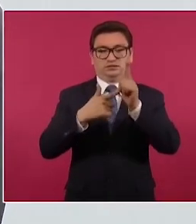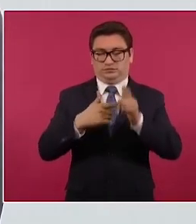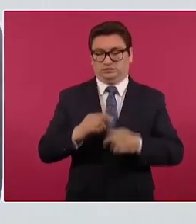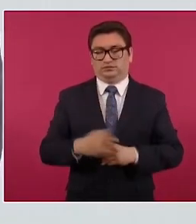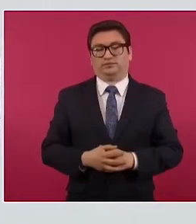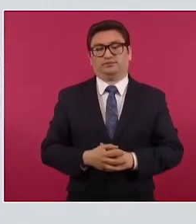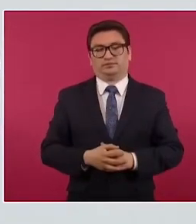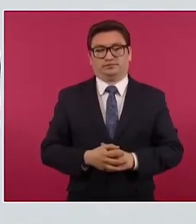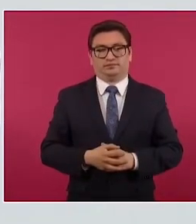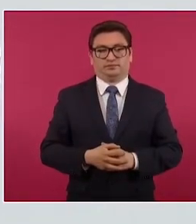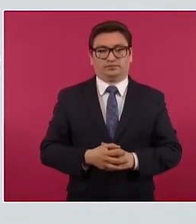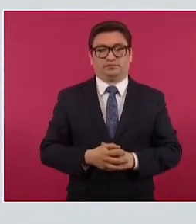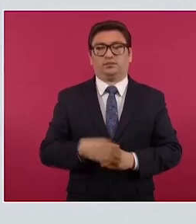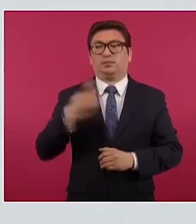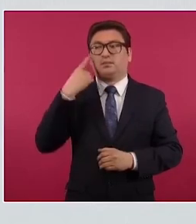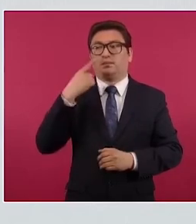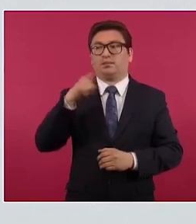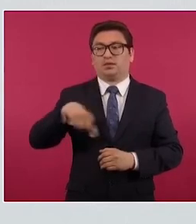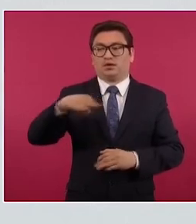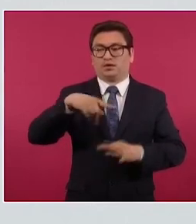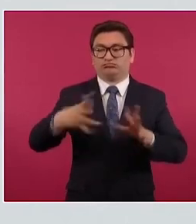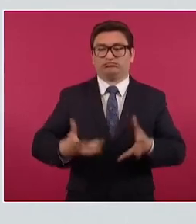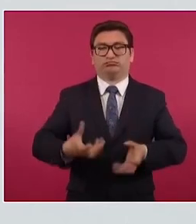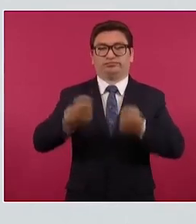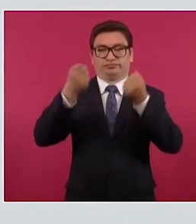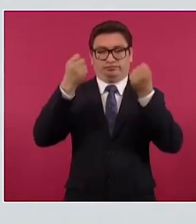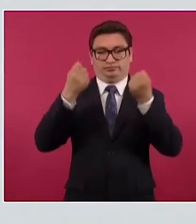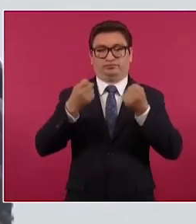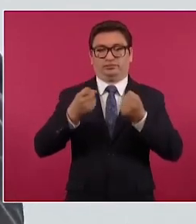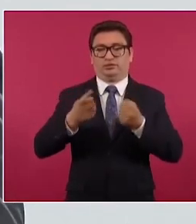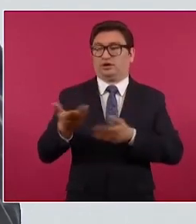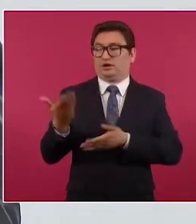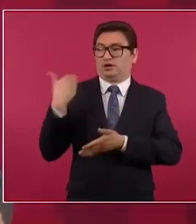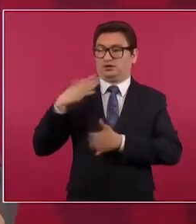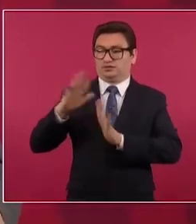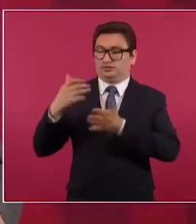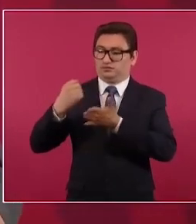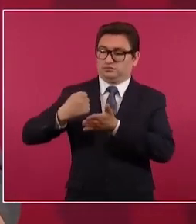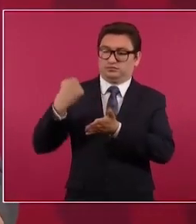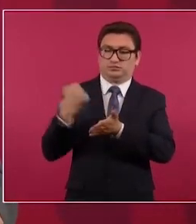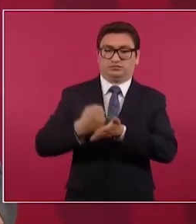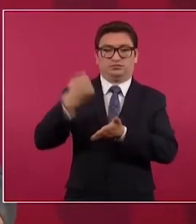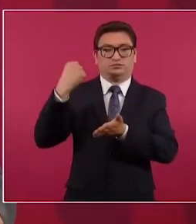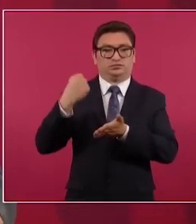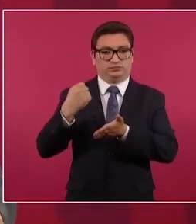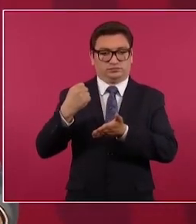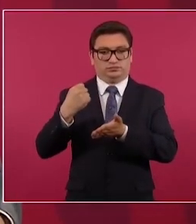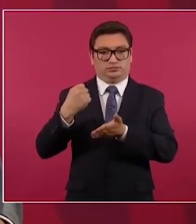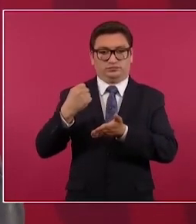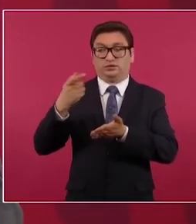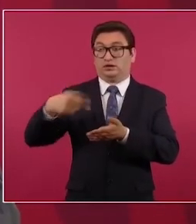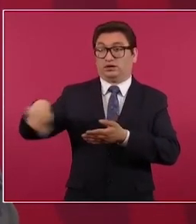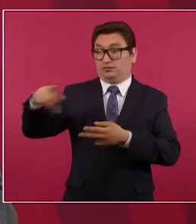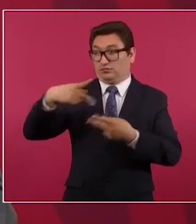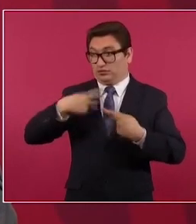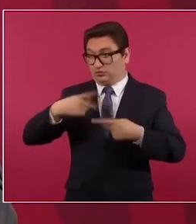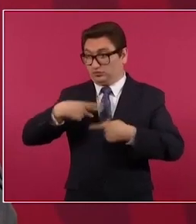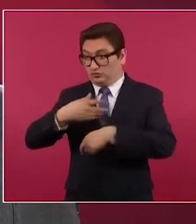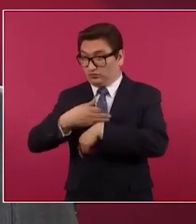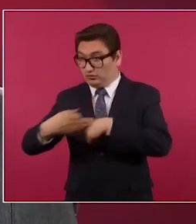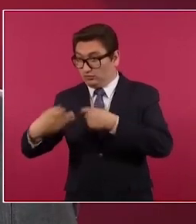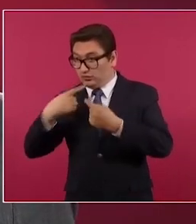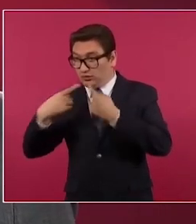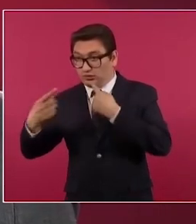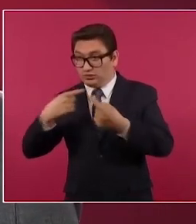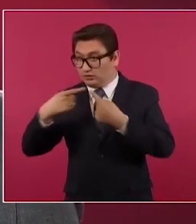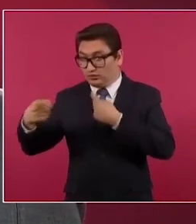estrategia de rescate que ya se aprobó por parte de los familiares